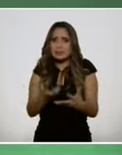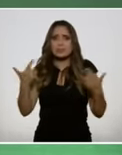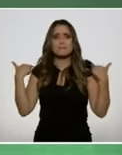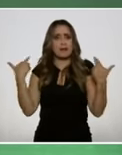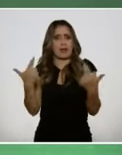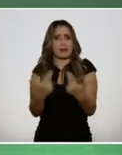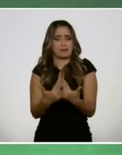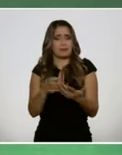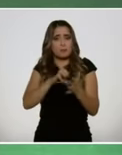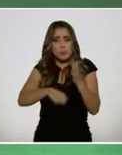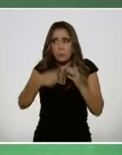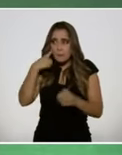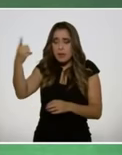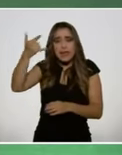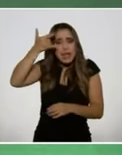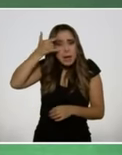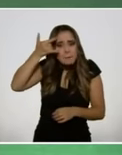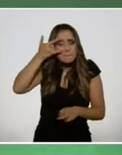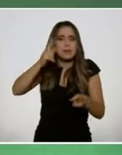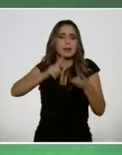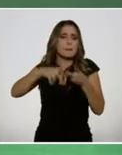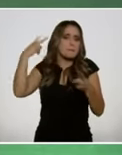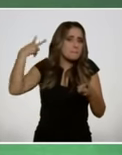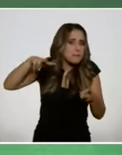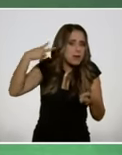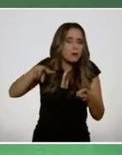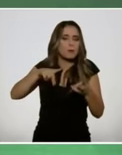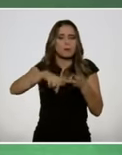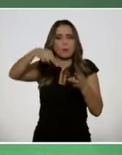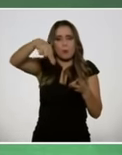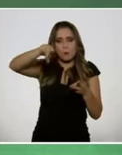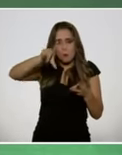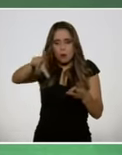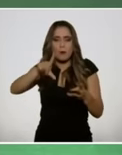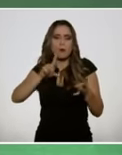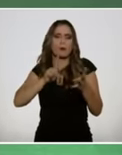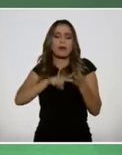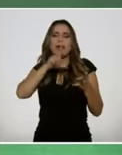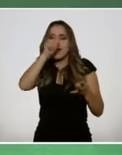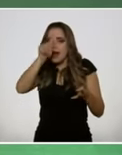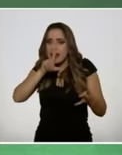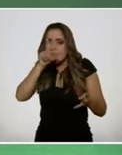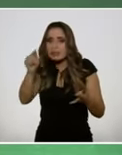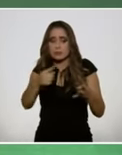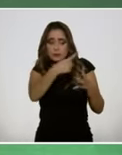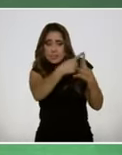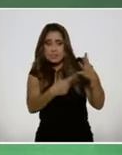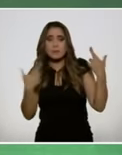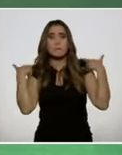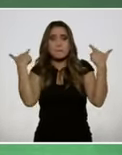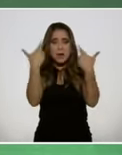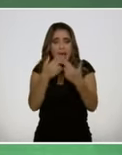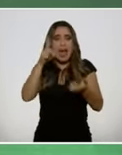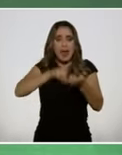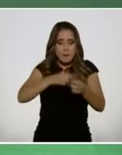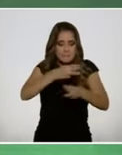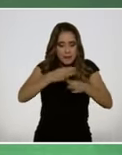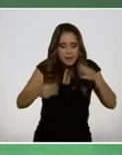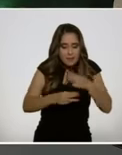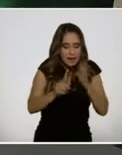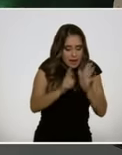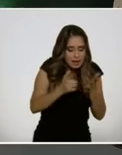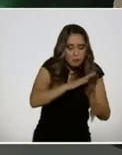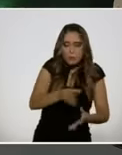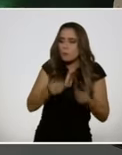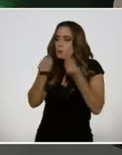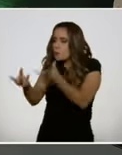Recuerdo en Campeche, en Veracruz, en Nuevo León, en Jalisco, cómo los maestros iban a dejar los materiales directamente a la